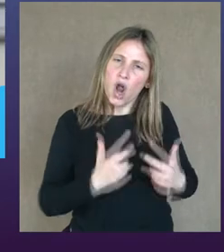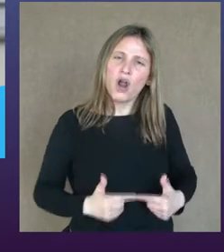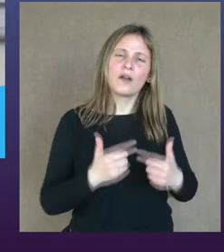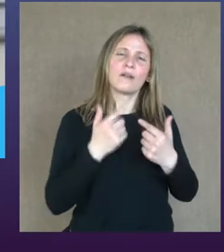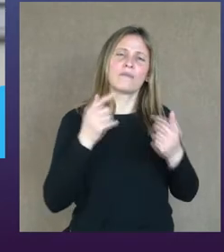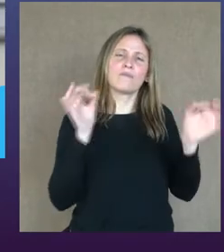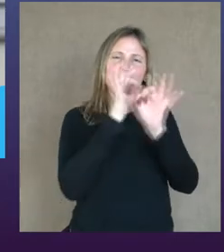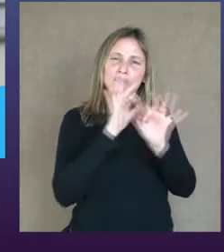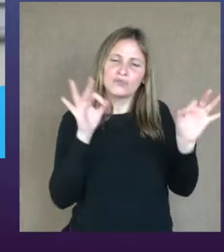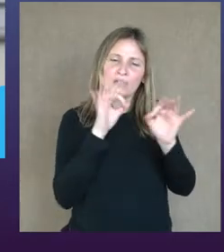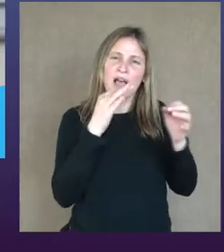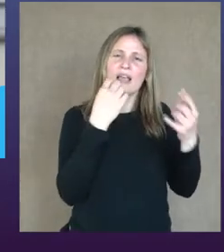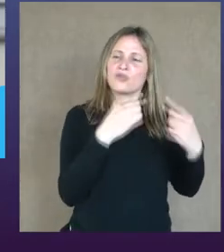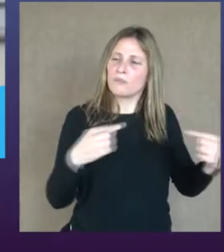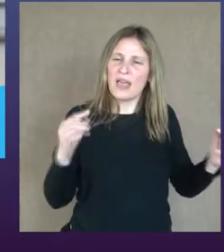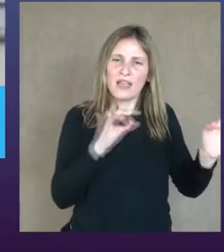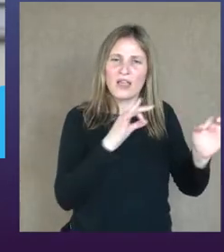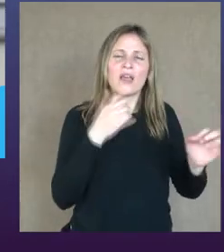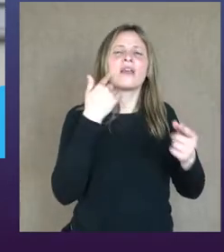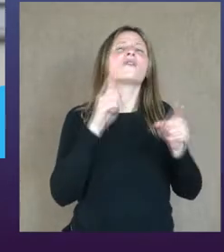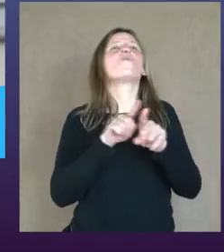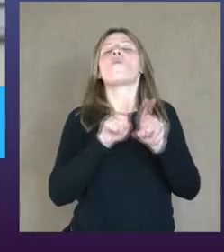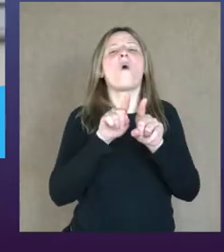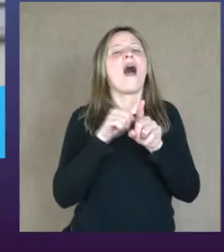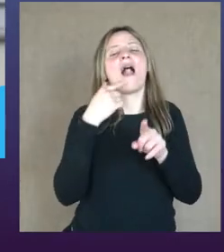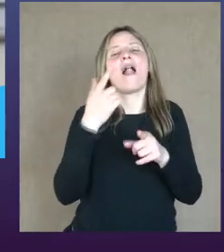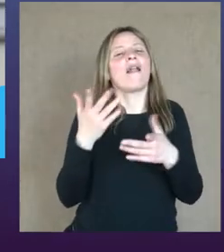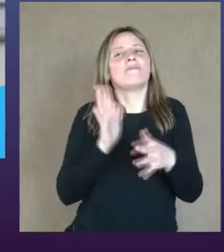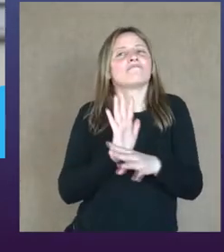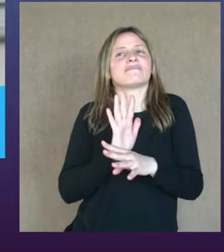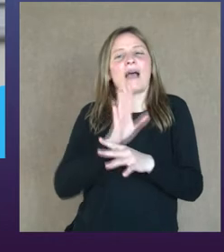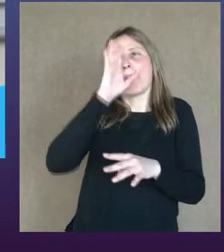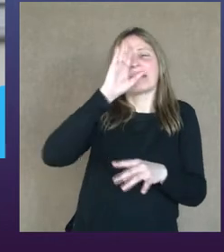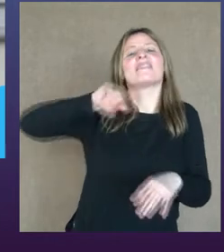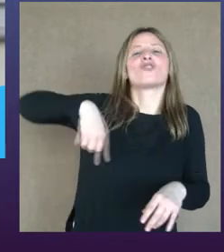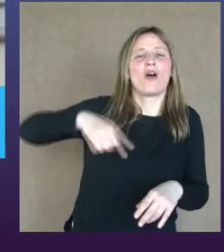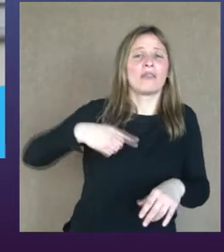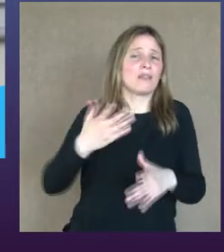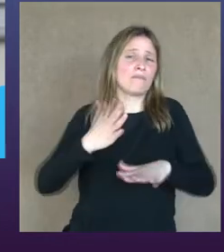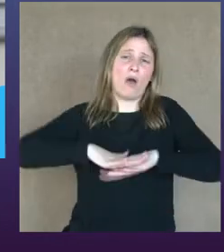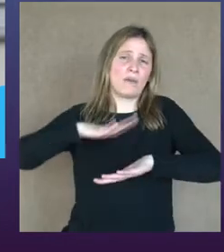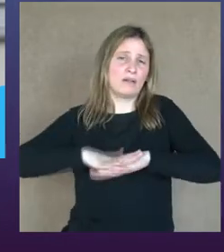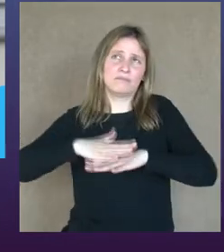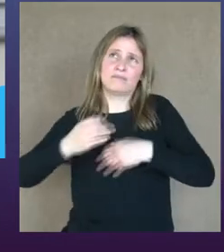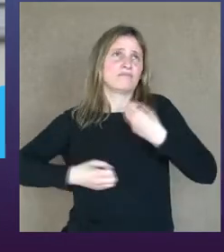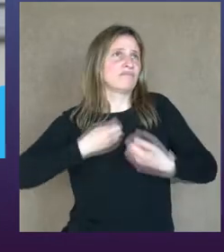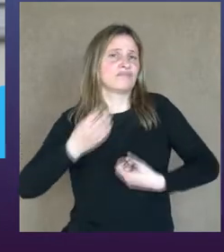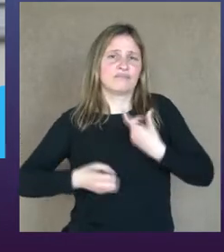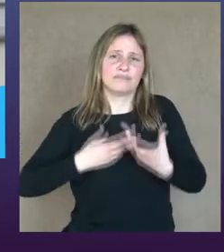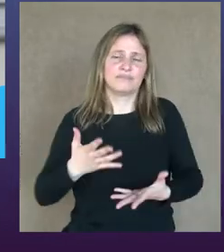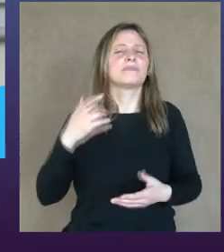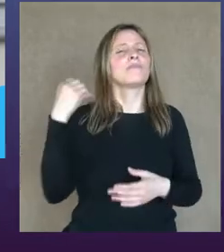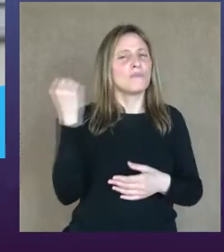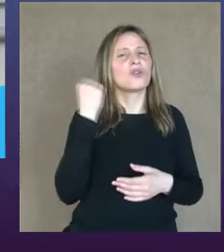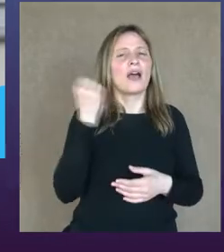música. Y después, sí, como dice Vero, la escuela es el escenario. Me parece que uno, es muy importante